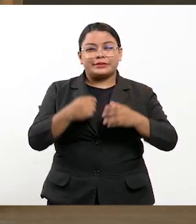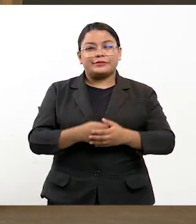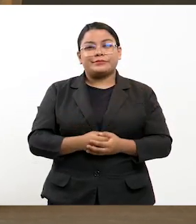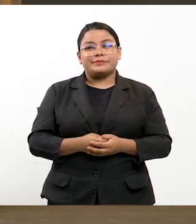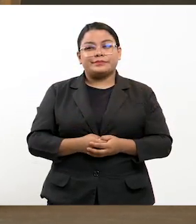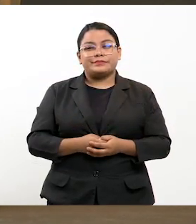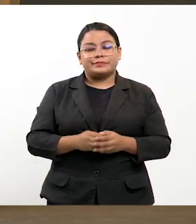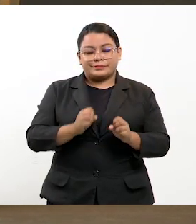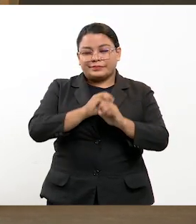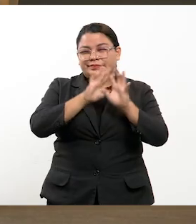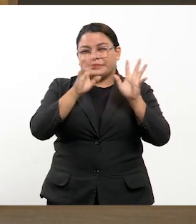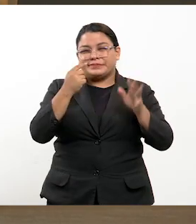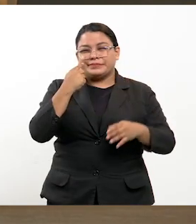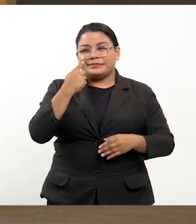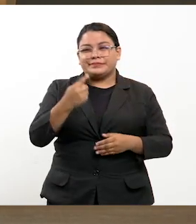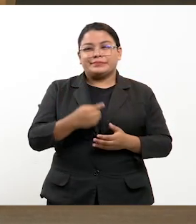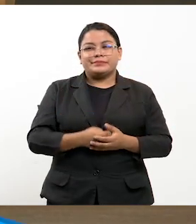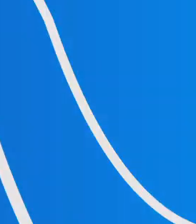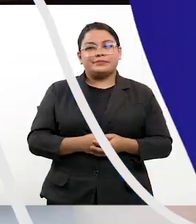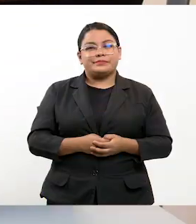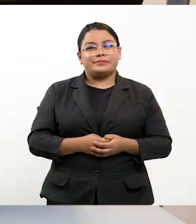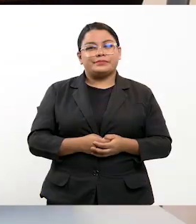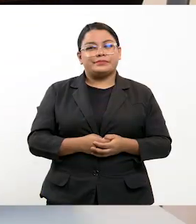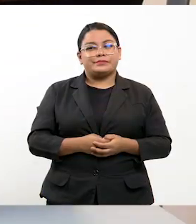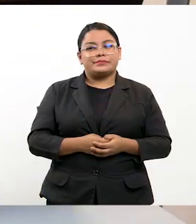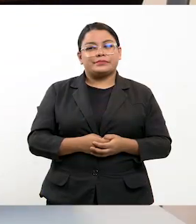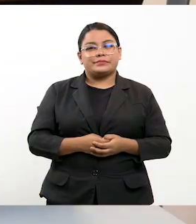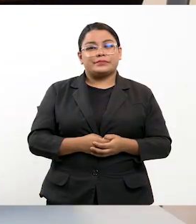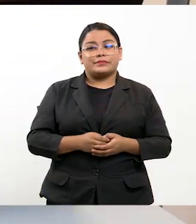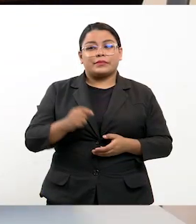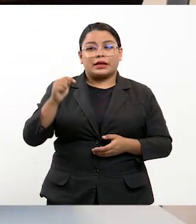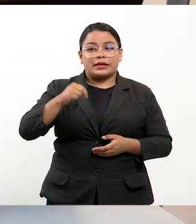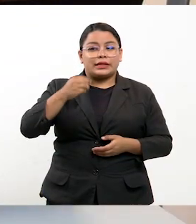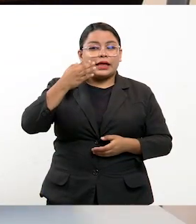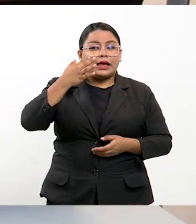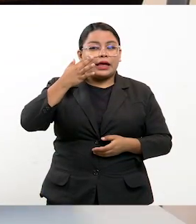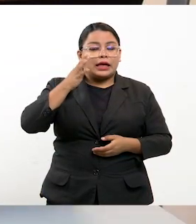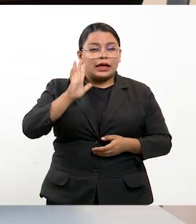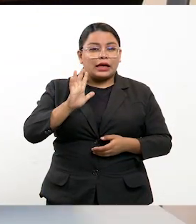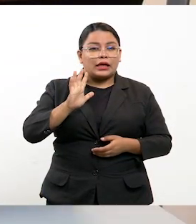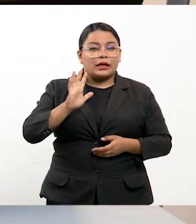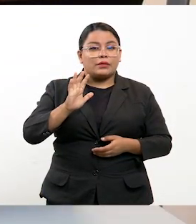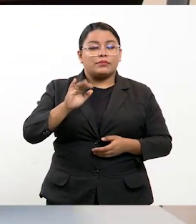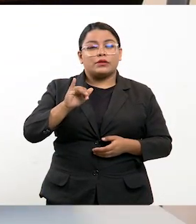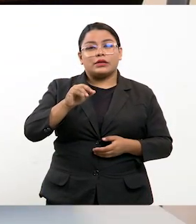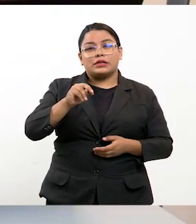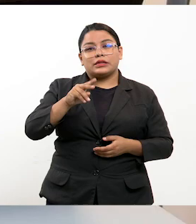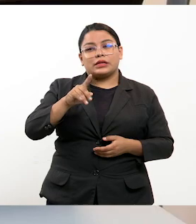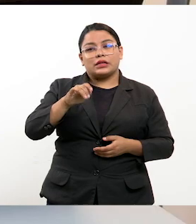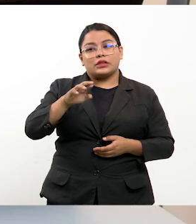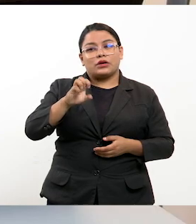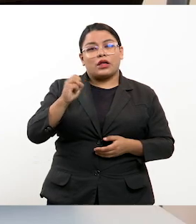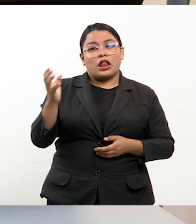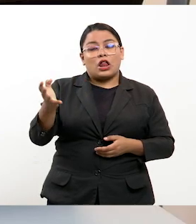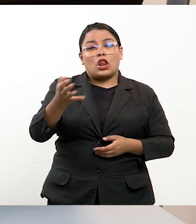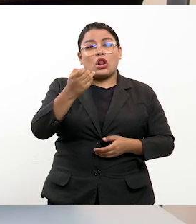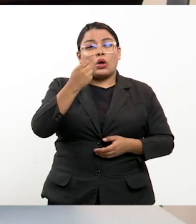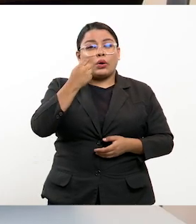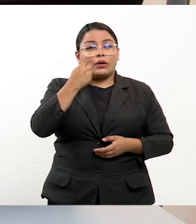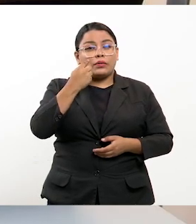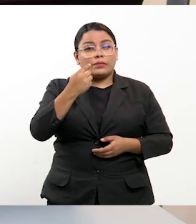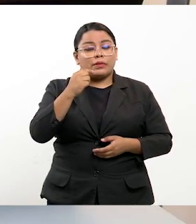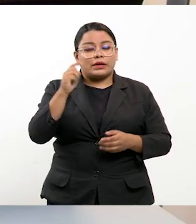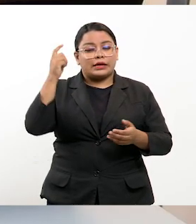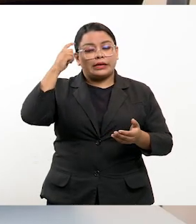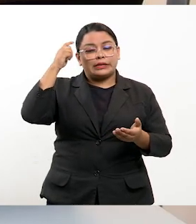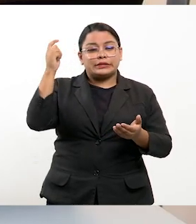continuación? Por supuesto, veamos. Para este ejemplo, veamos los indicadores de logro que se retomaron para